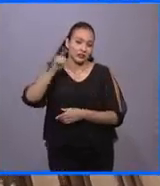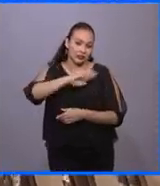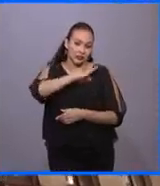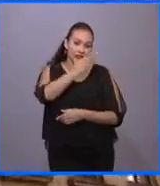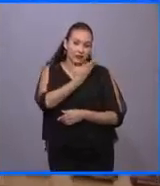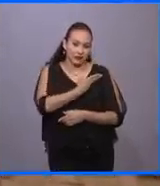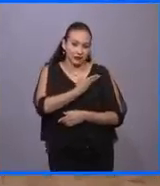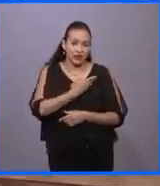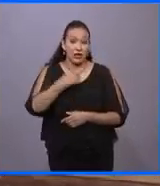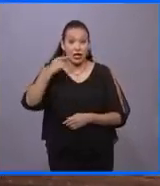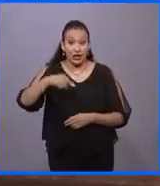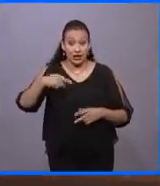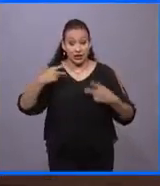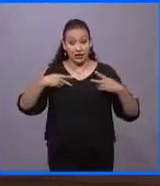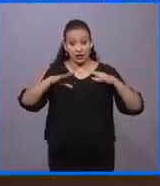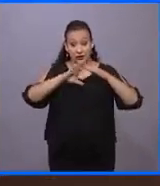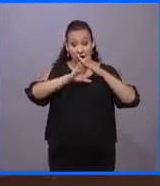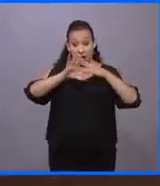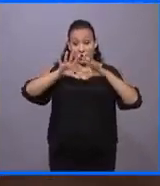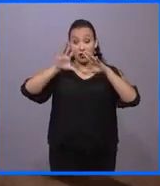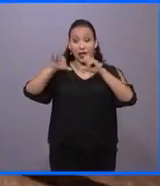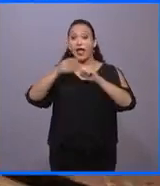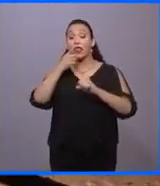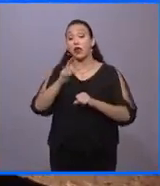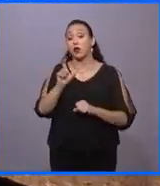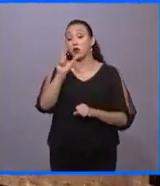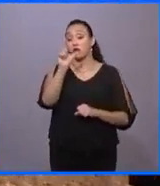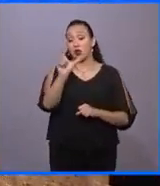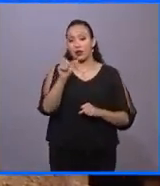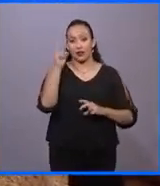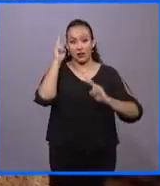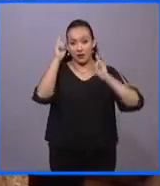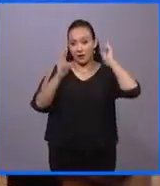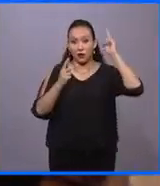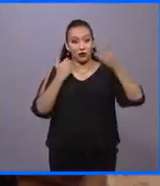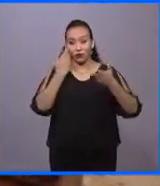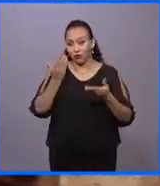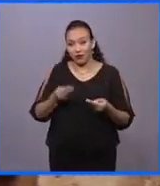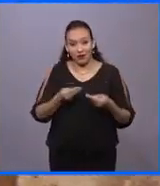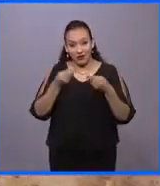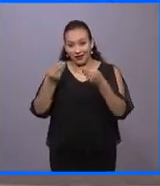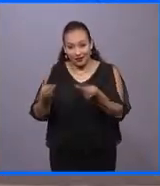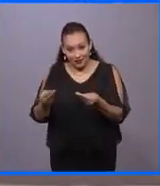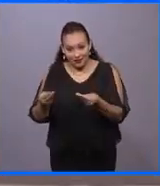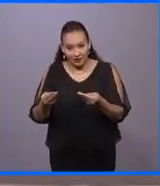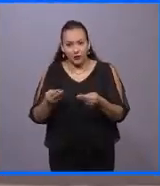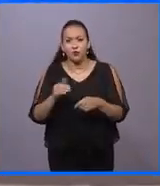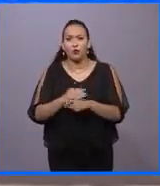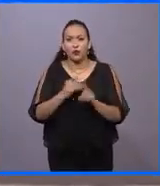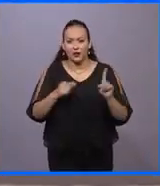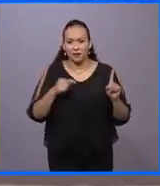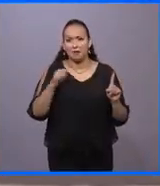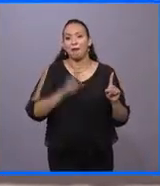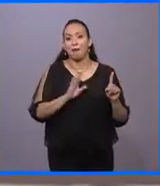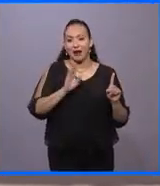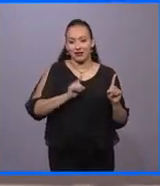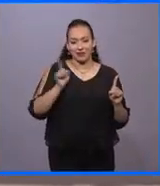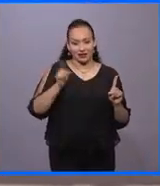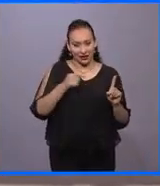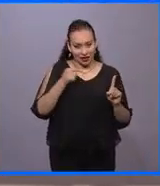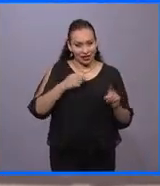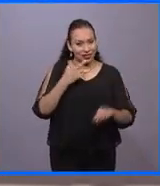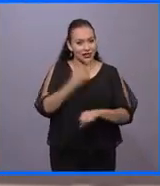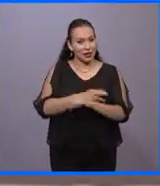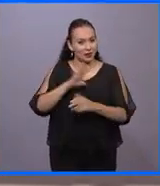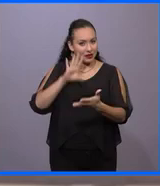a quien la autoridad migratoria negó la expedición de su tarjeta de visitante o residente en México por estar sujeto a proceso